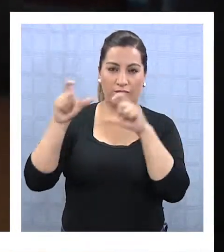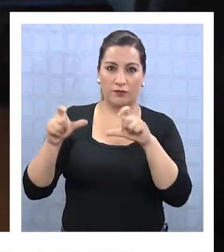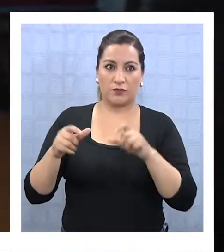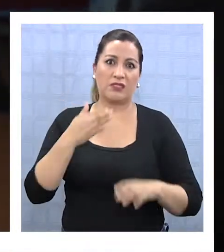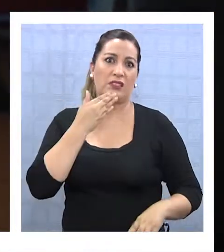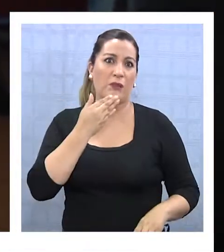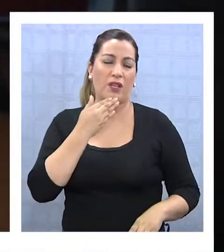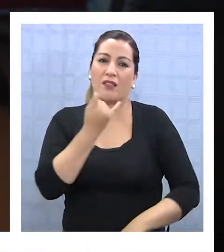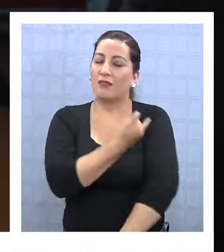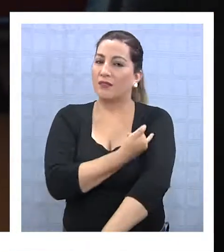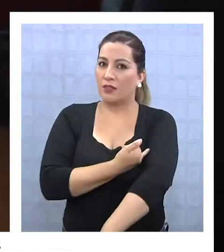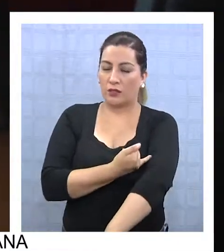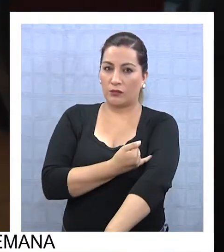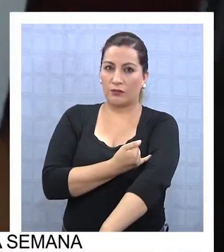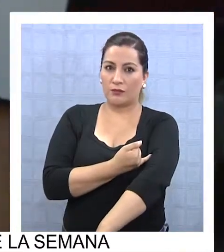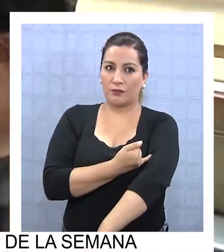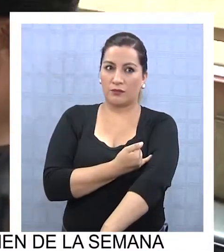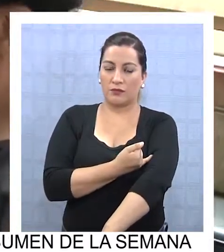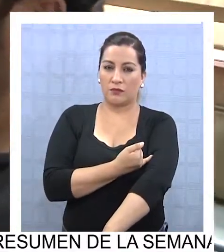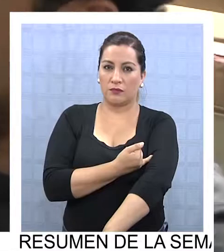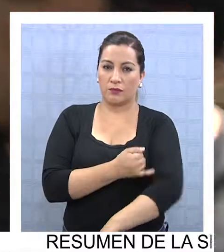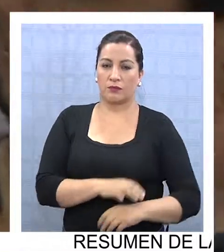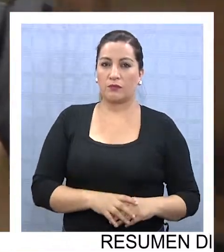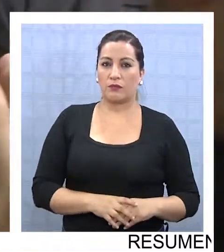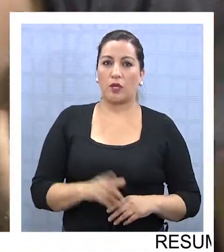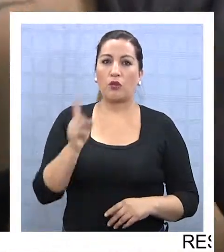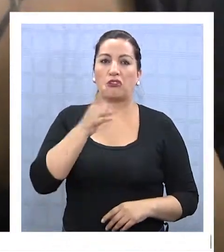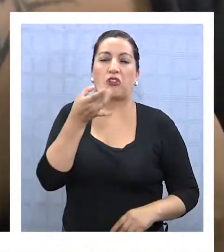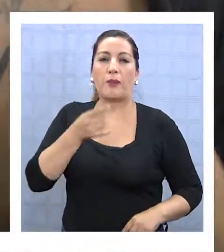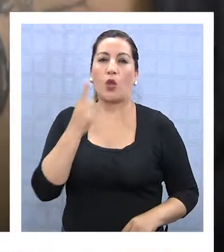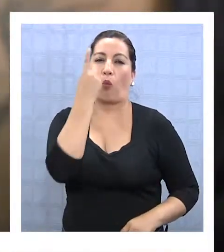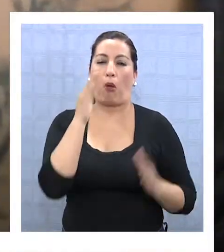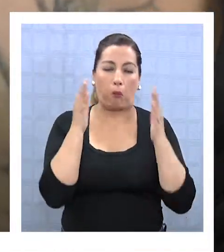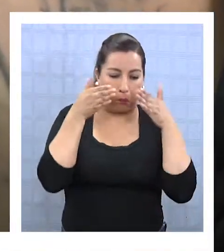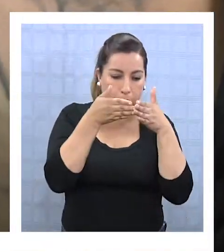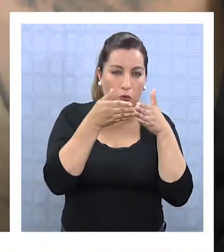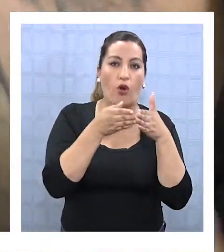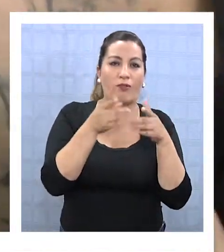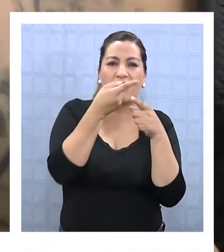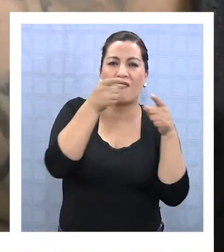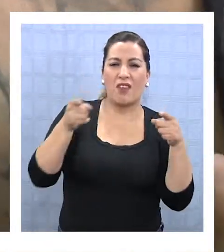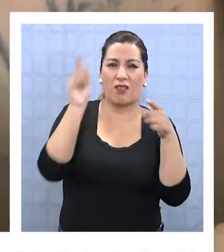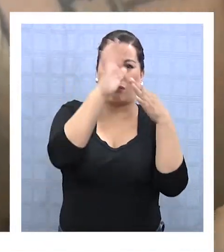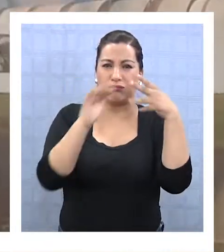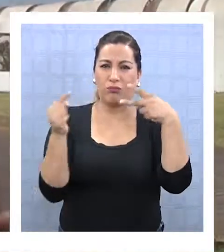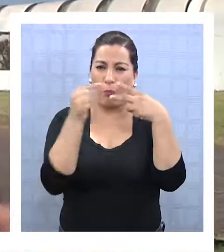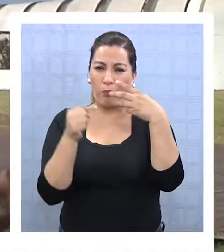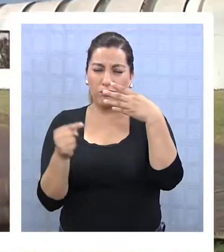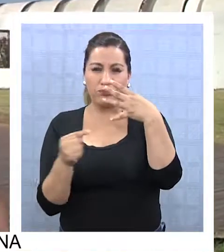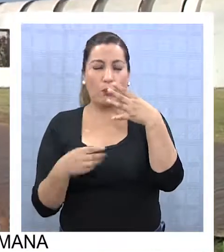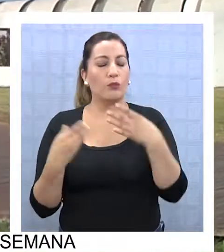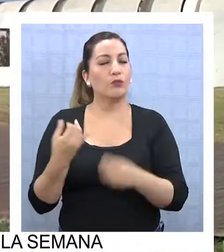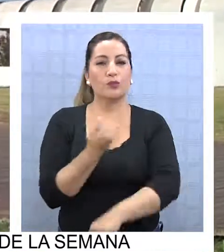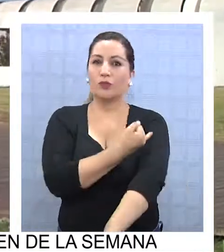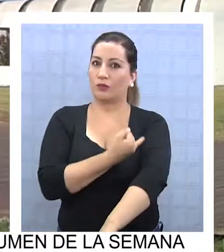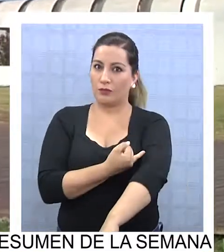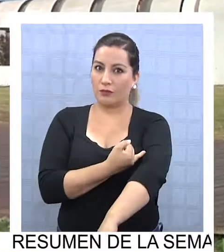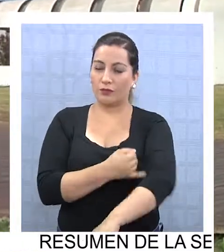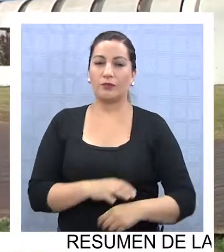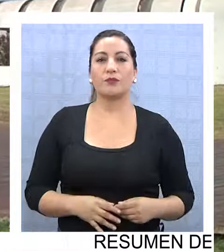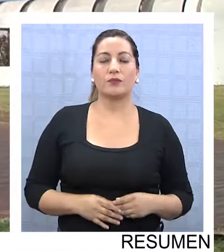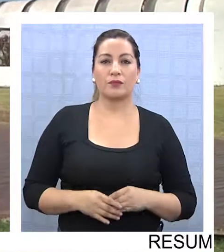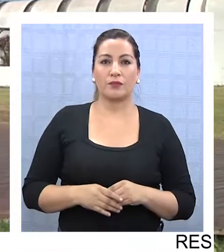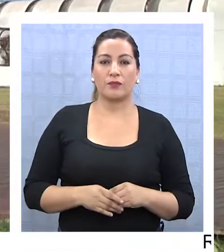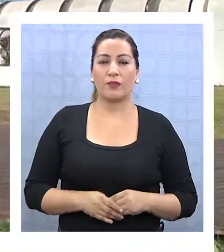disciplinas, ya que el tatuaje no se encajona, digamos, en un solo conjunto de tatuajes, sino que son hartas ramas.